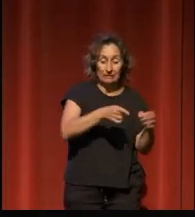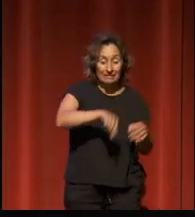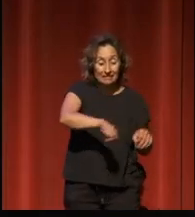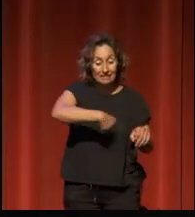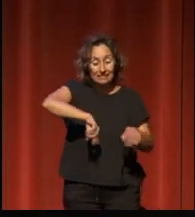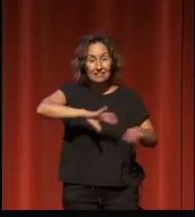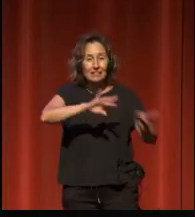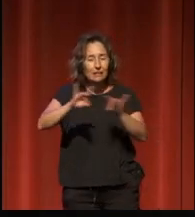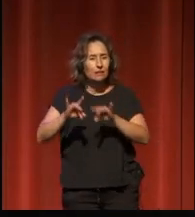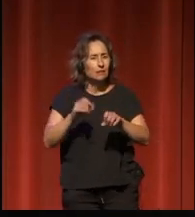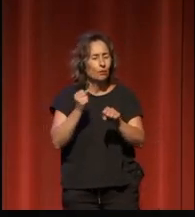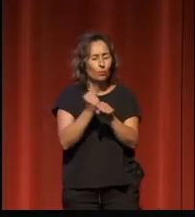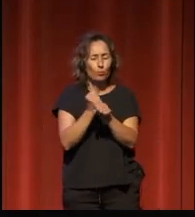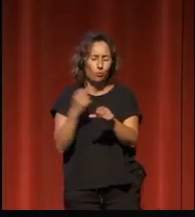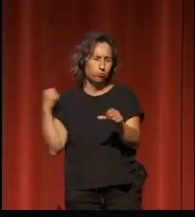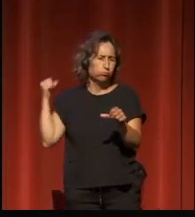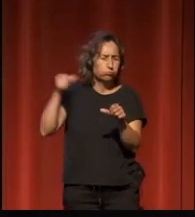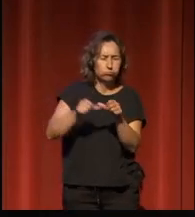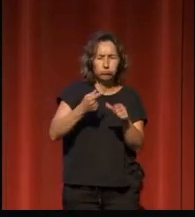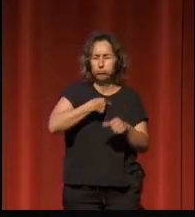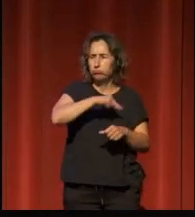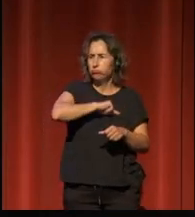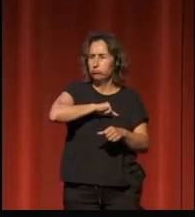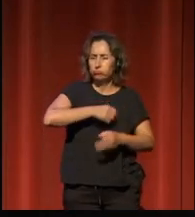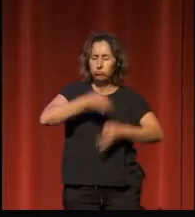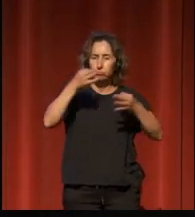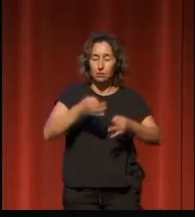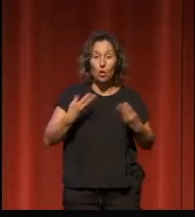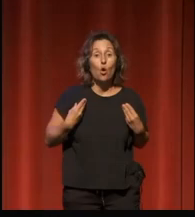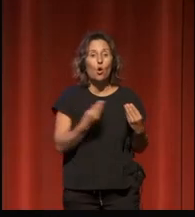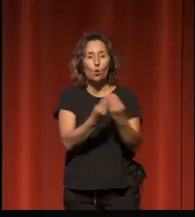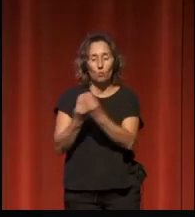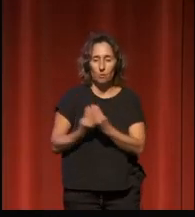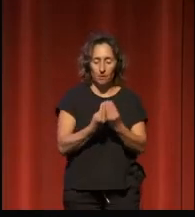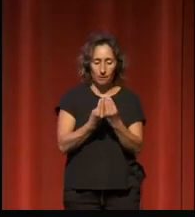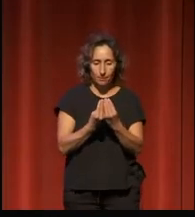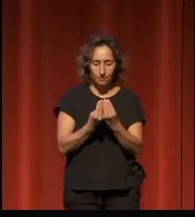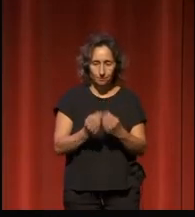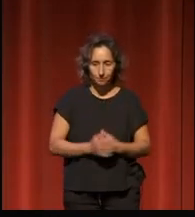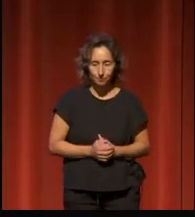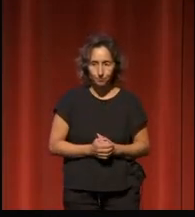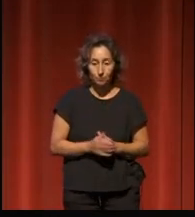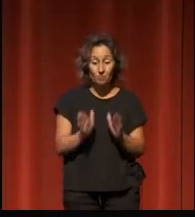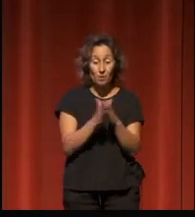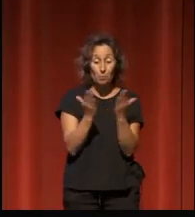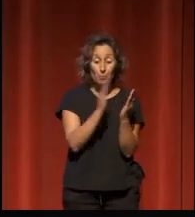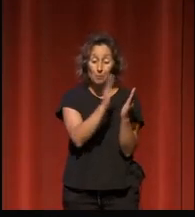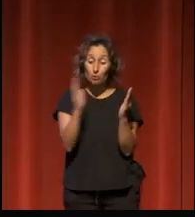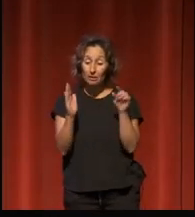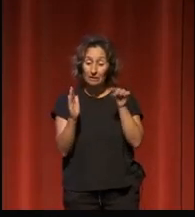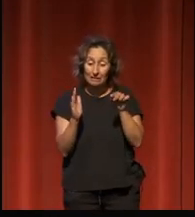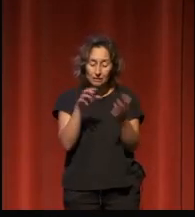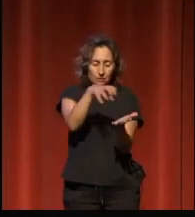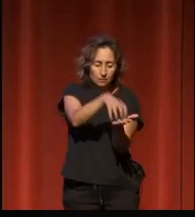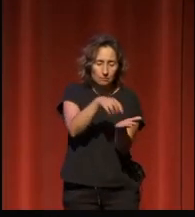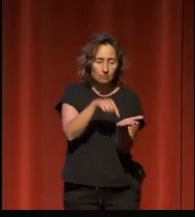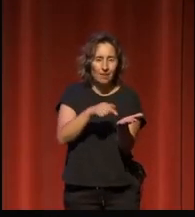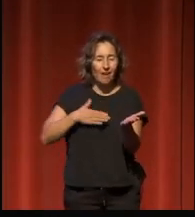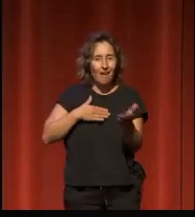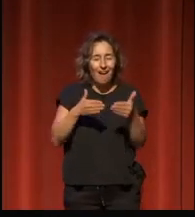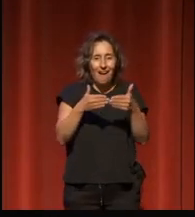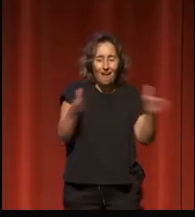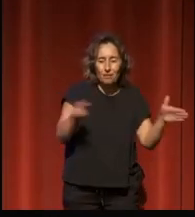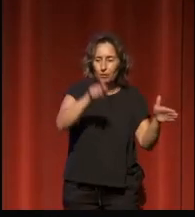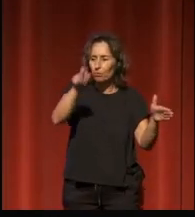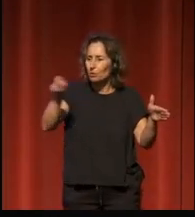trabajamos intensamente desde el convencimiento la convivencia una biblioteca es un lugar abierto acogedor donde